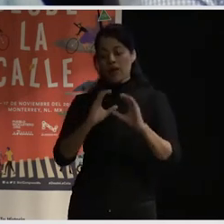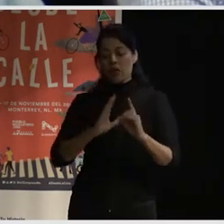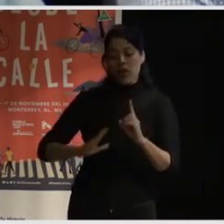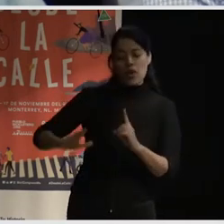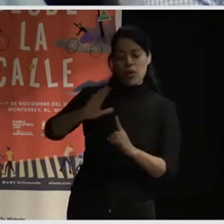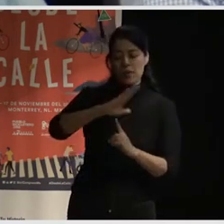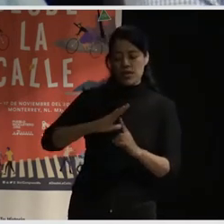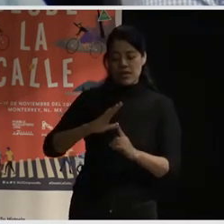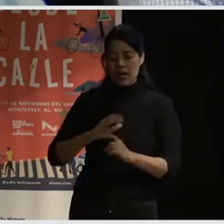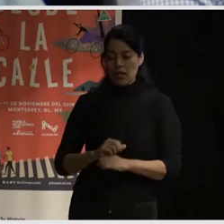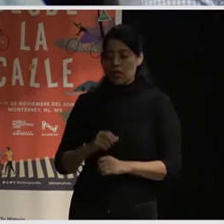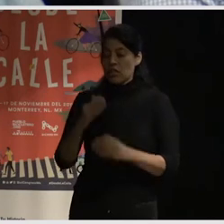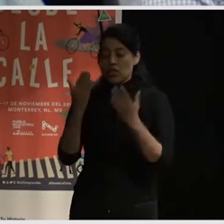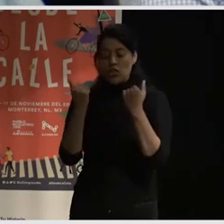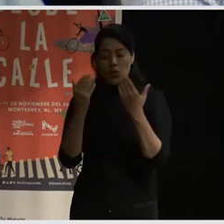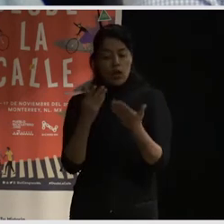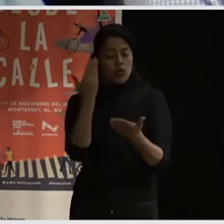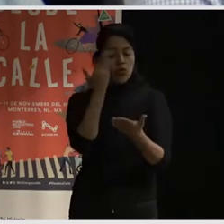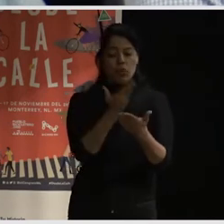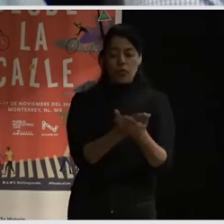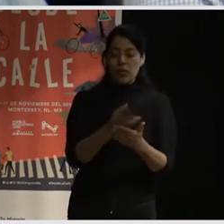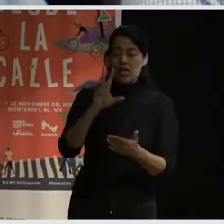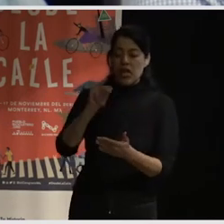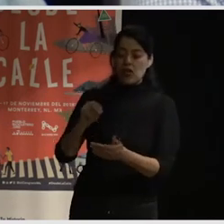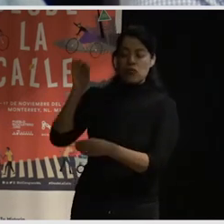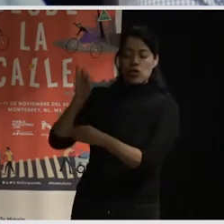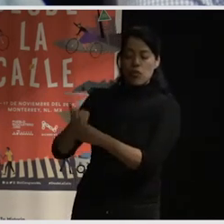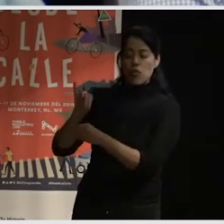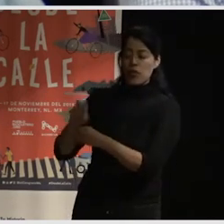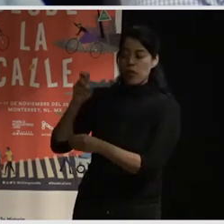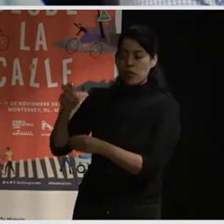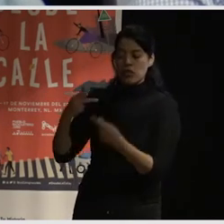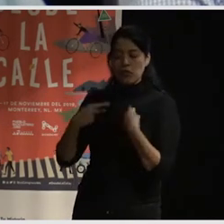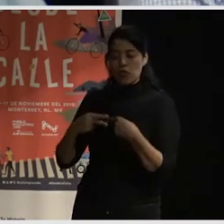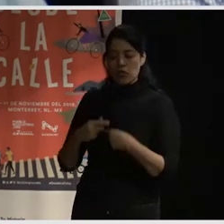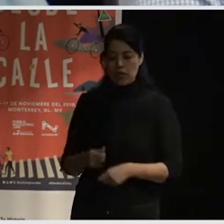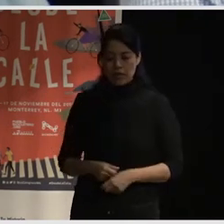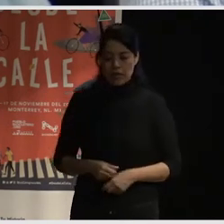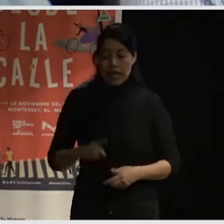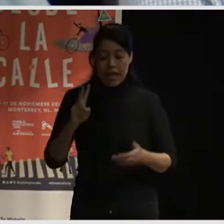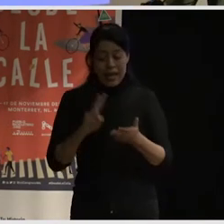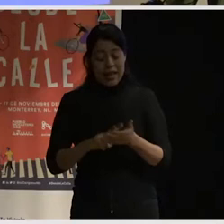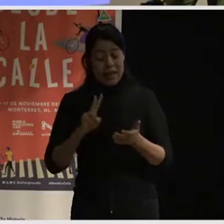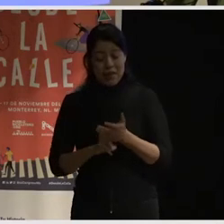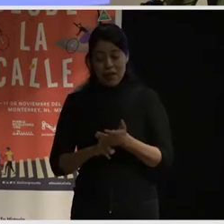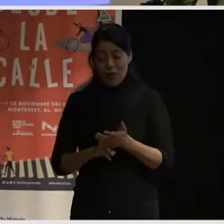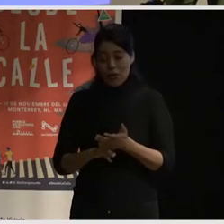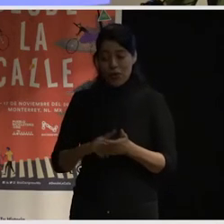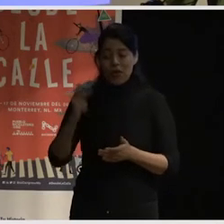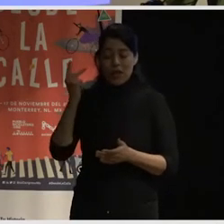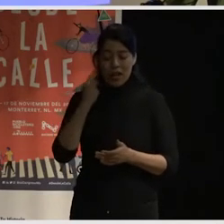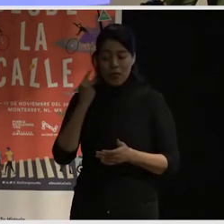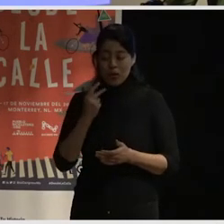o cualquiera otra de las políticas que se implemente el costo político va en aumento en méxico nosotros